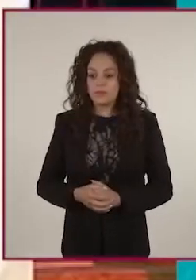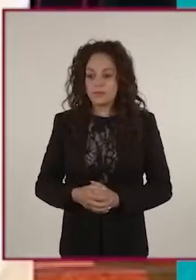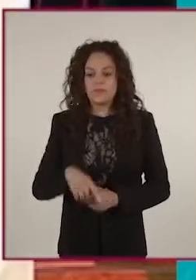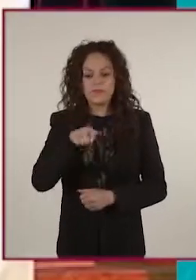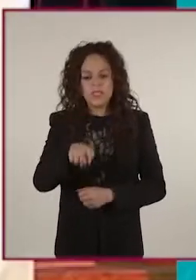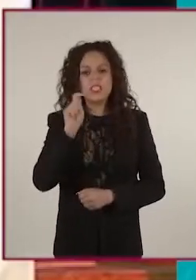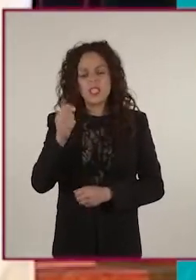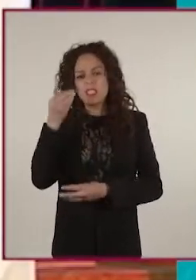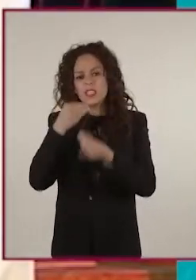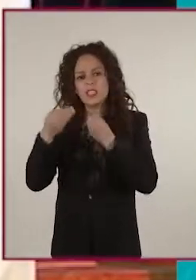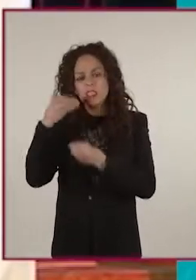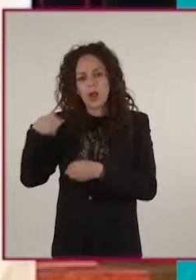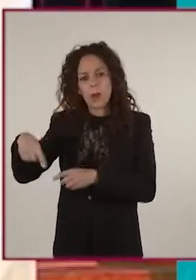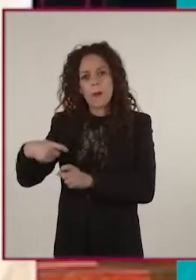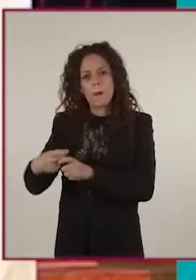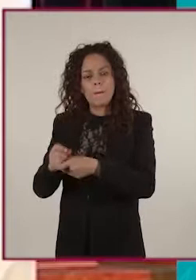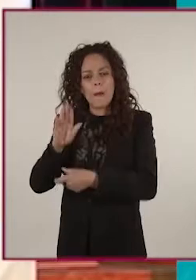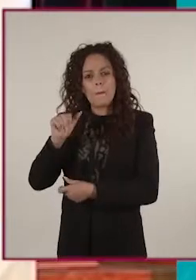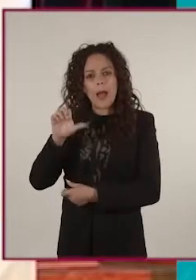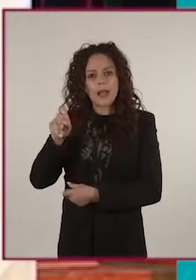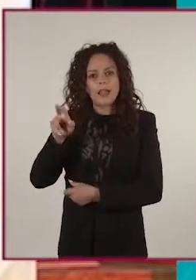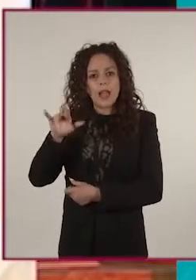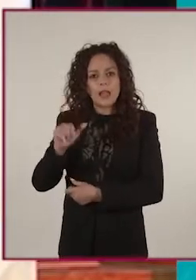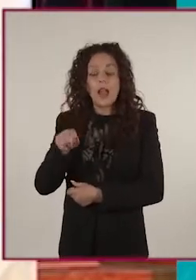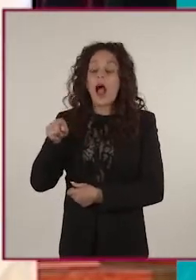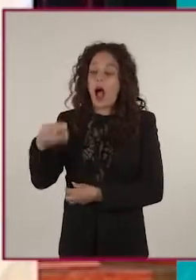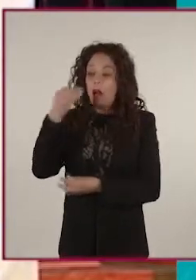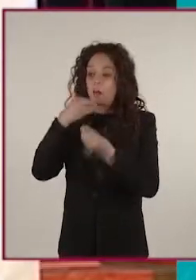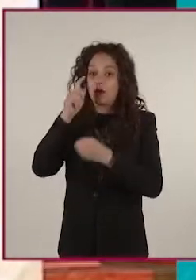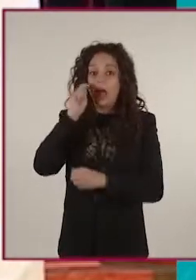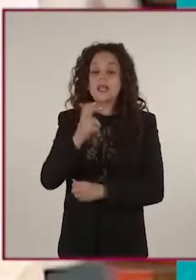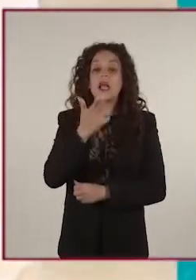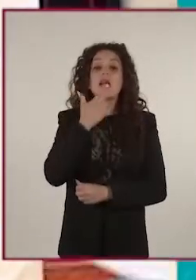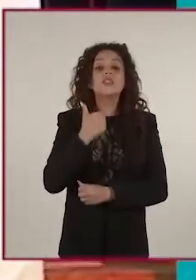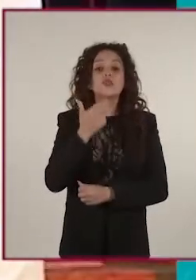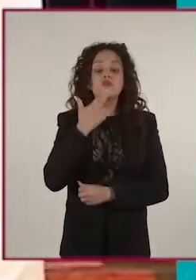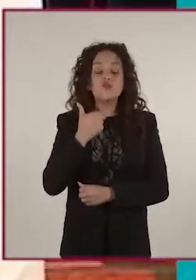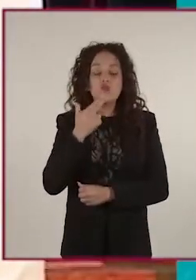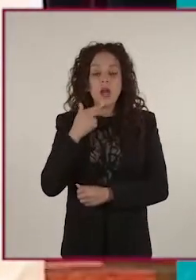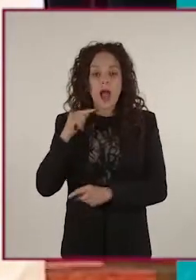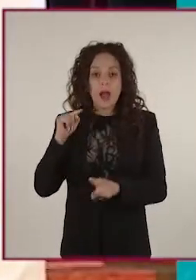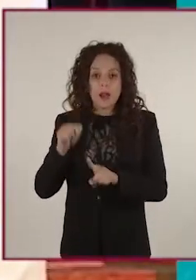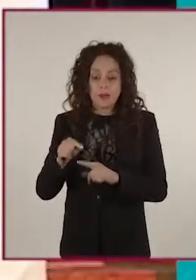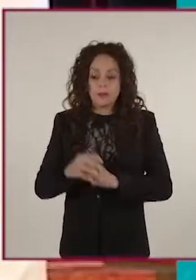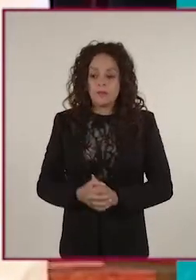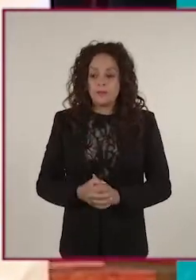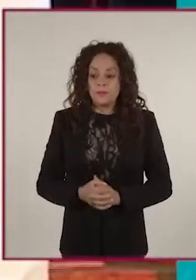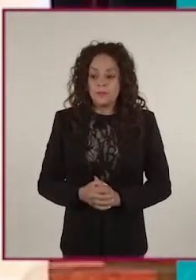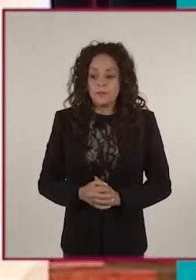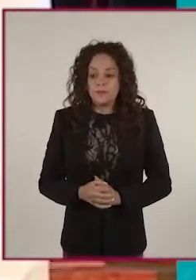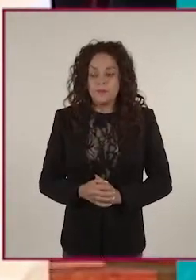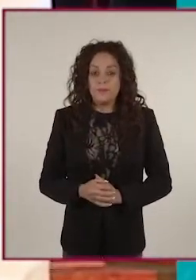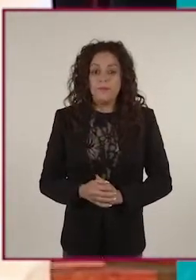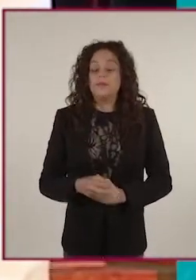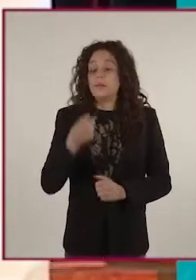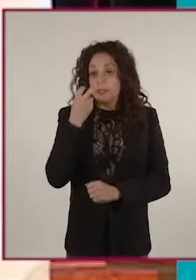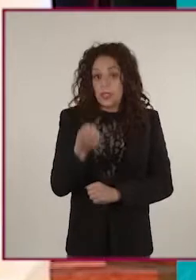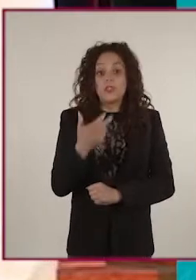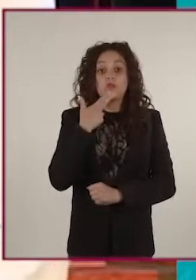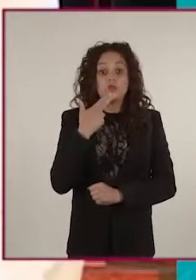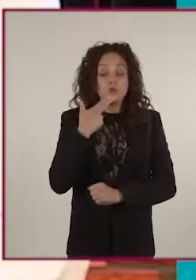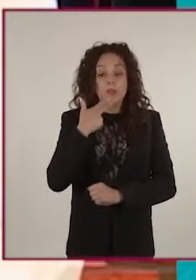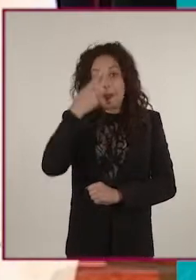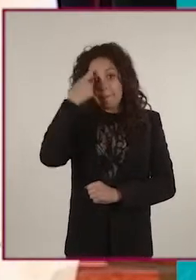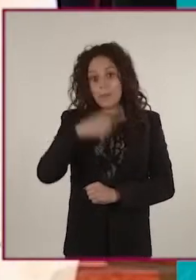alimenta principalmente de azúcares, o sea, puede uno crecerla en azúcar. La bacteria utiliza el azúcar